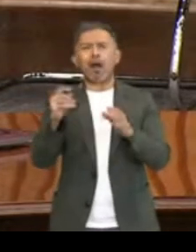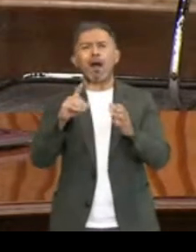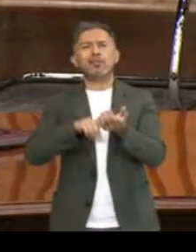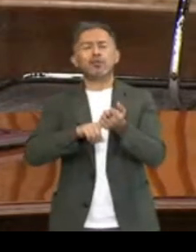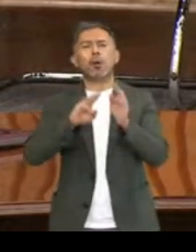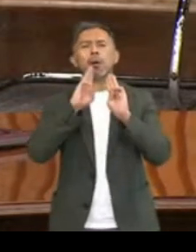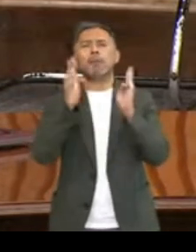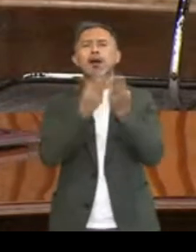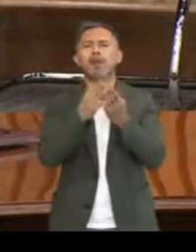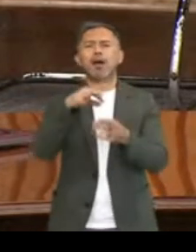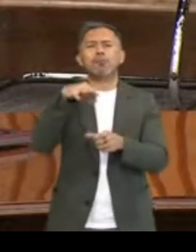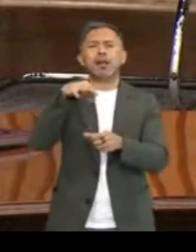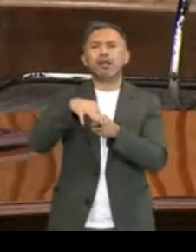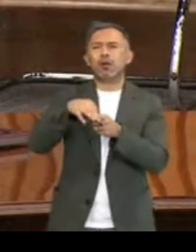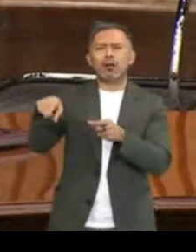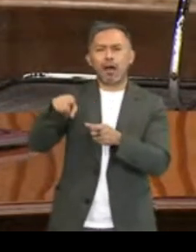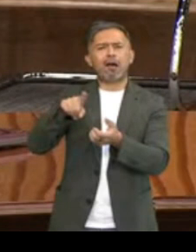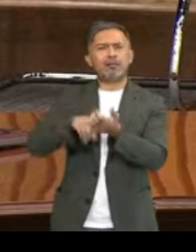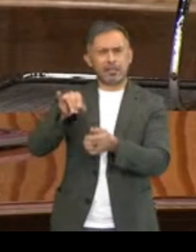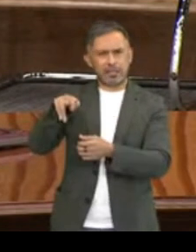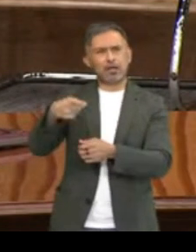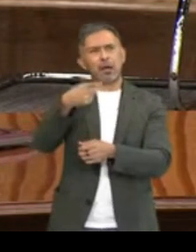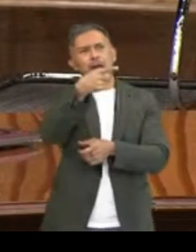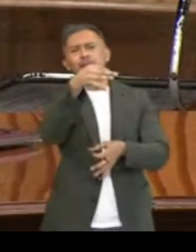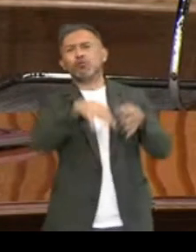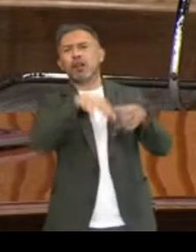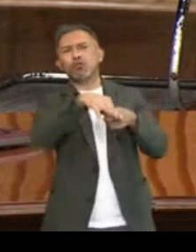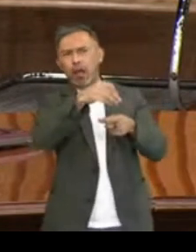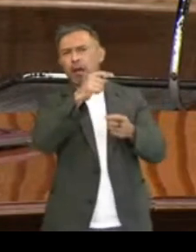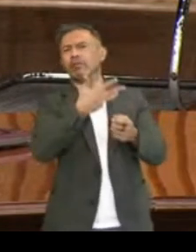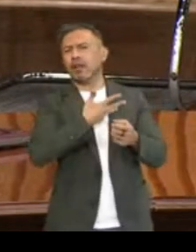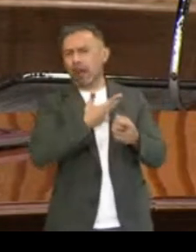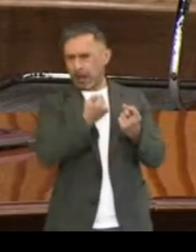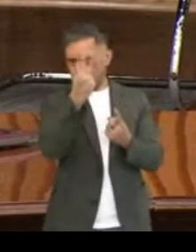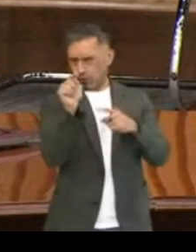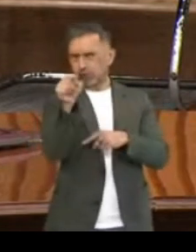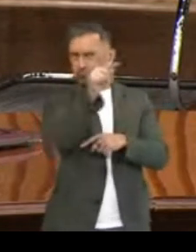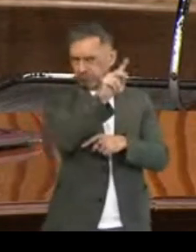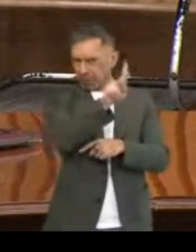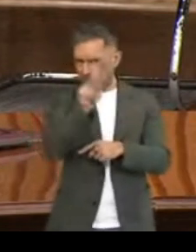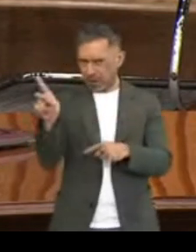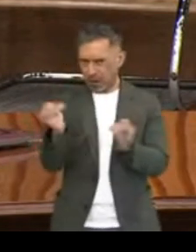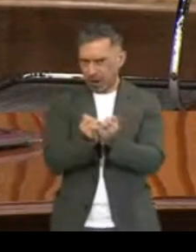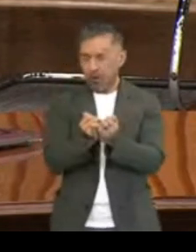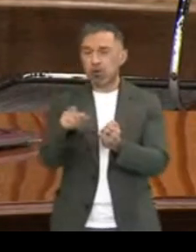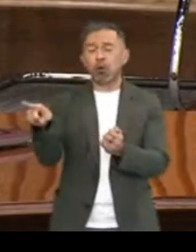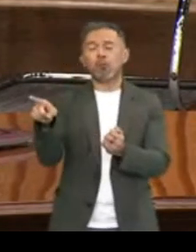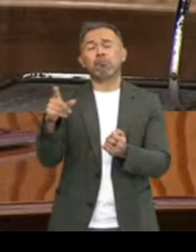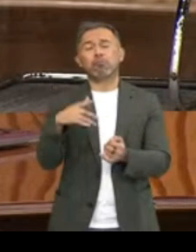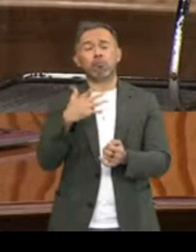INE y en algunos espacios del Tribunal Electoral. Ellos creen con soberbia que ellos son la